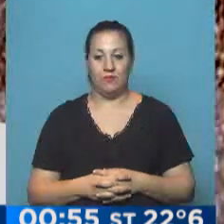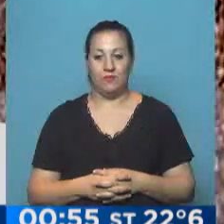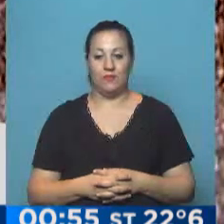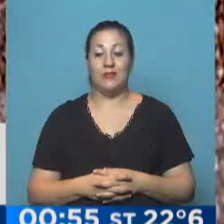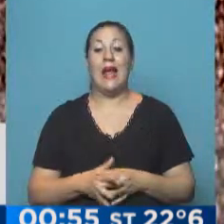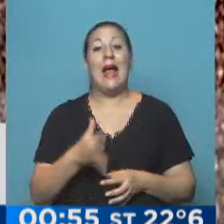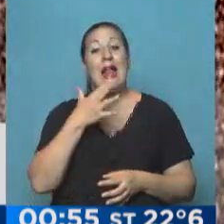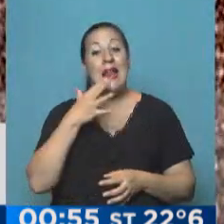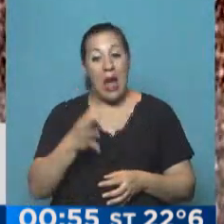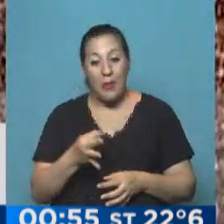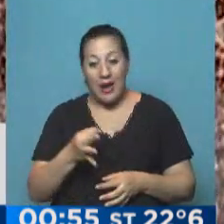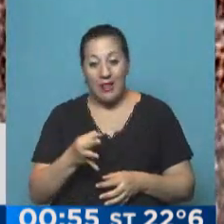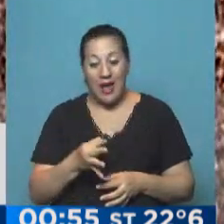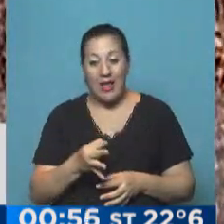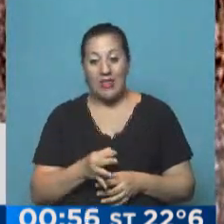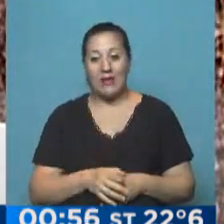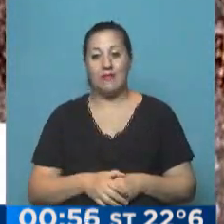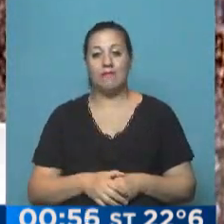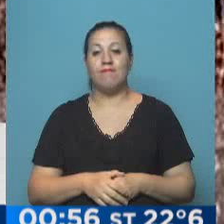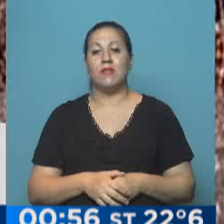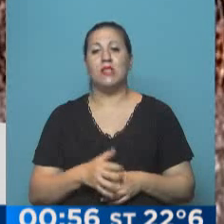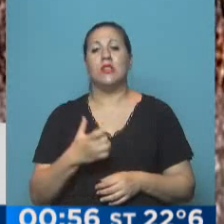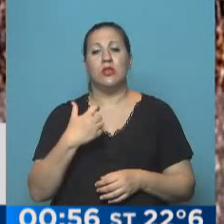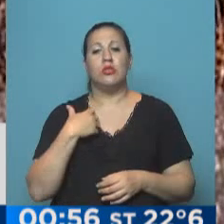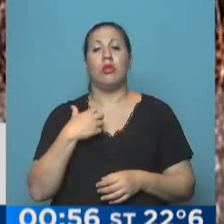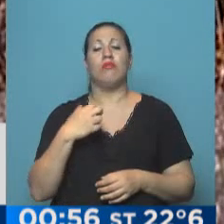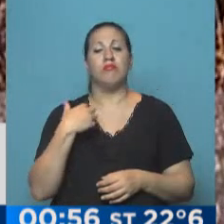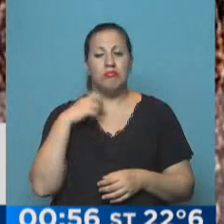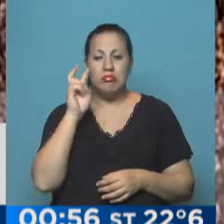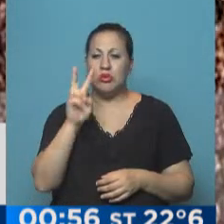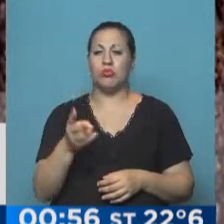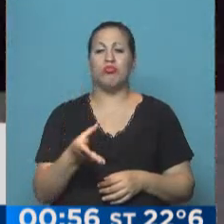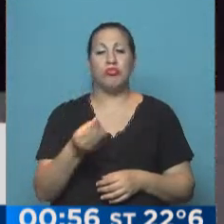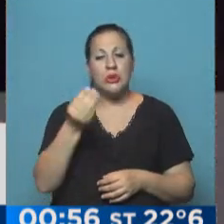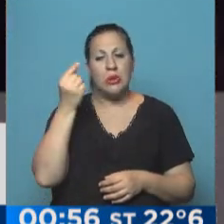la verdad que he visto muchas medidas cautelares